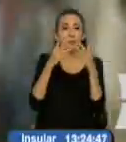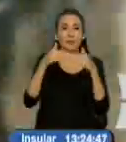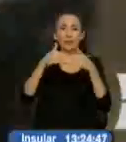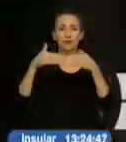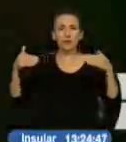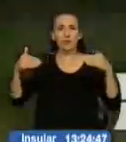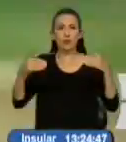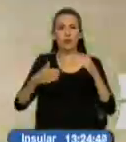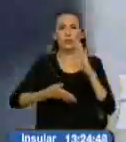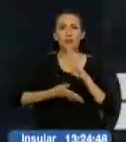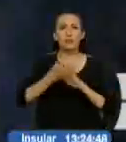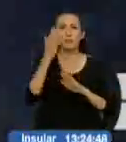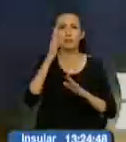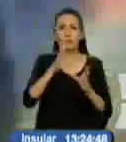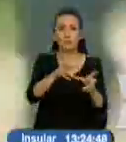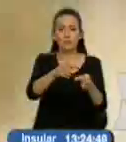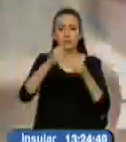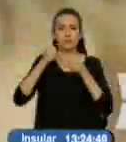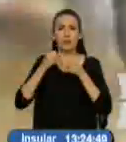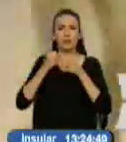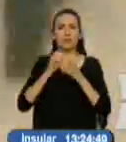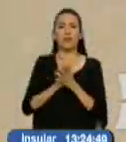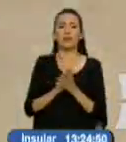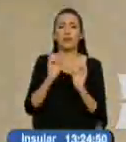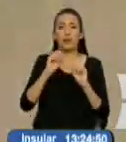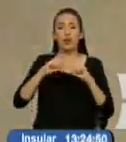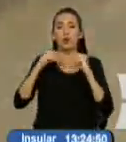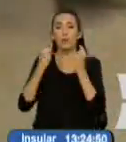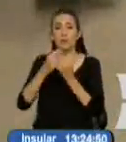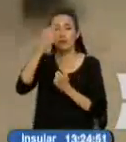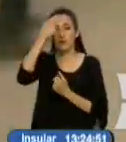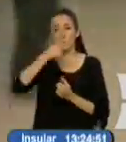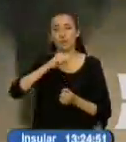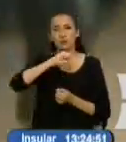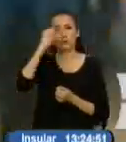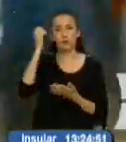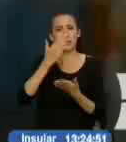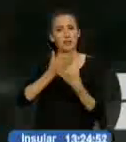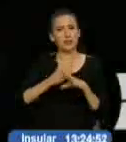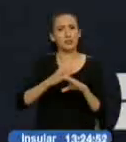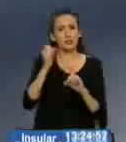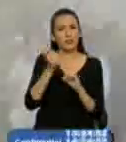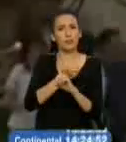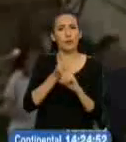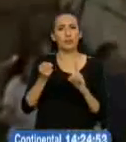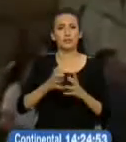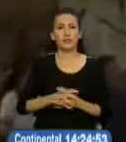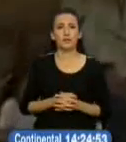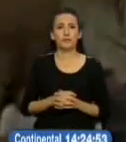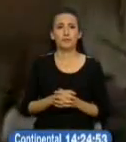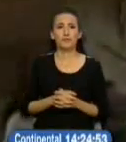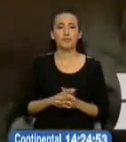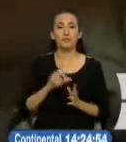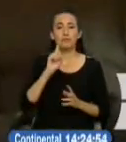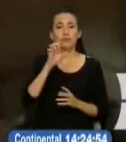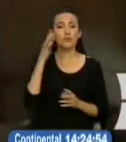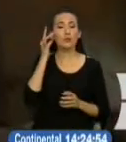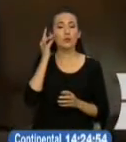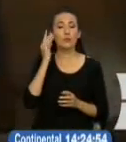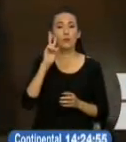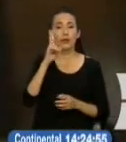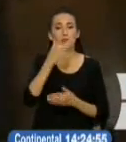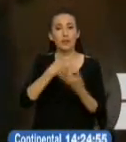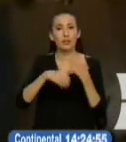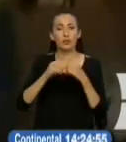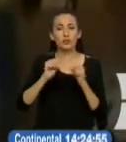policial e ingresó a la comisaría para sacar al acusado. Organismos de derechos humanos rechazaron este acto. Una mujer y dos menores de edad